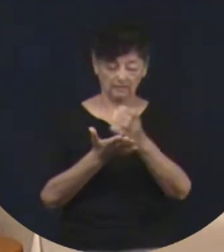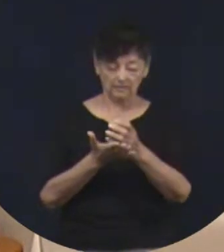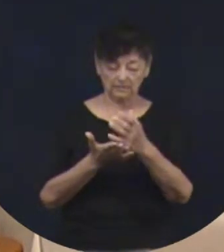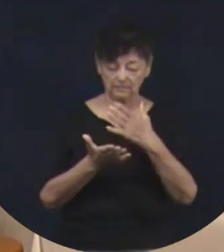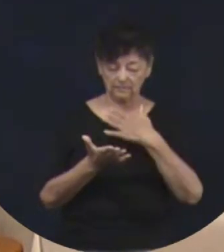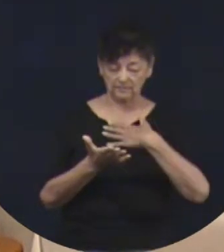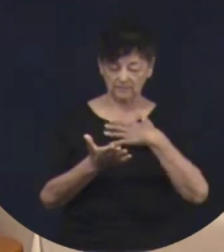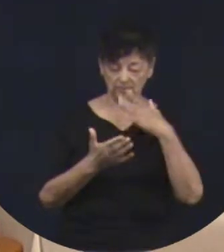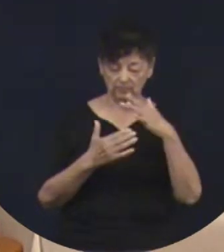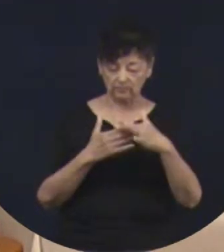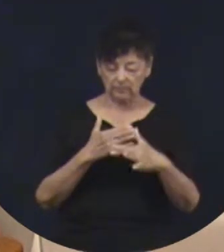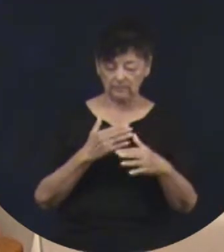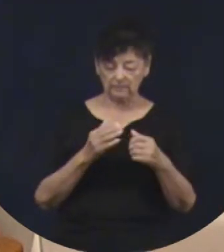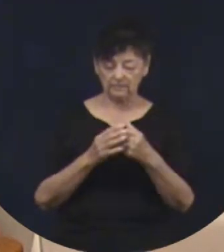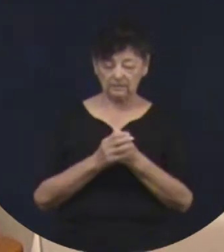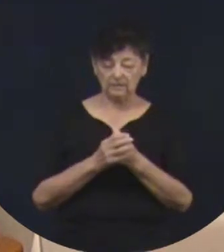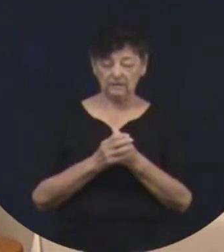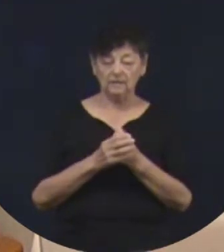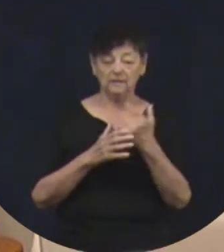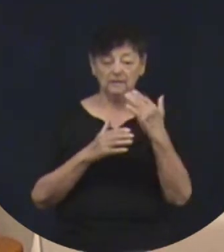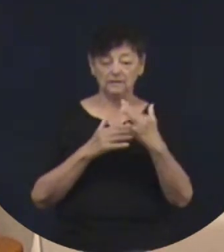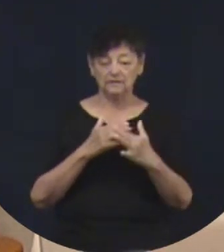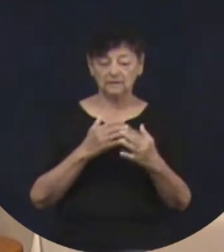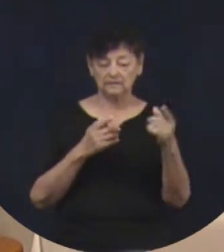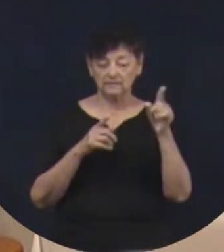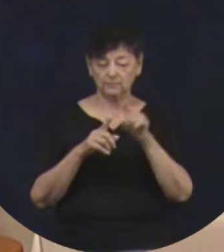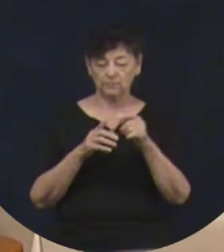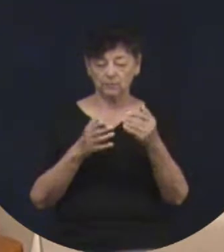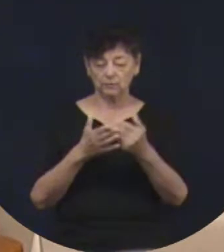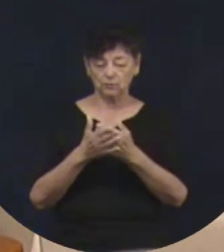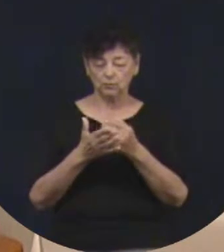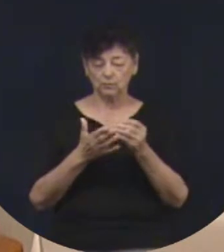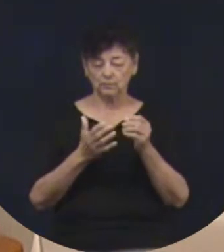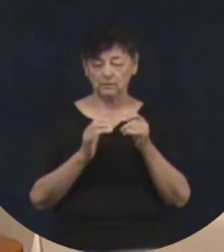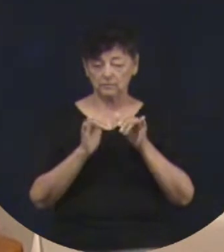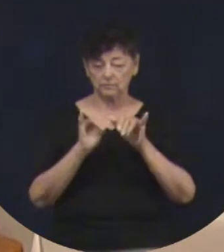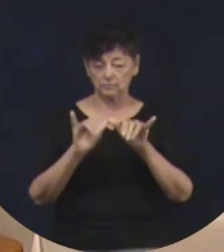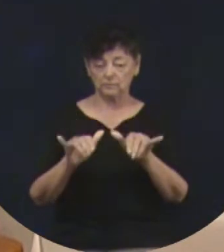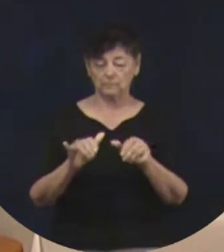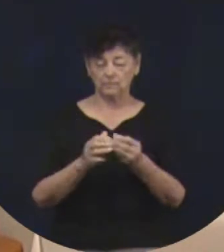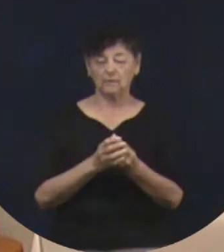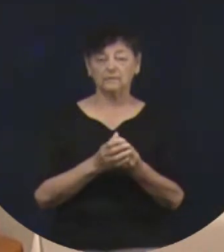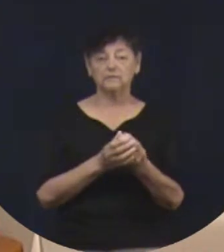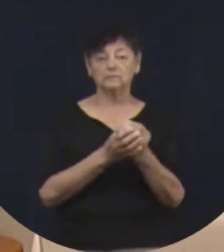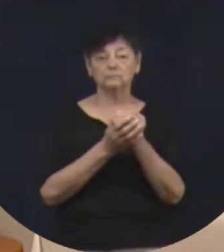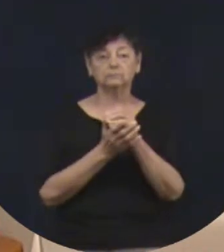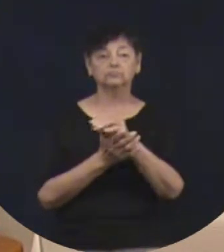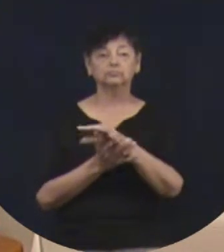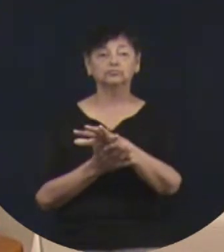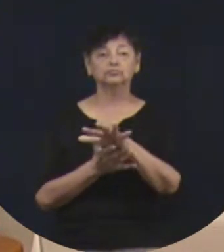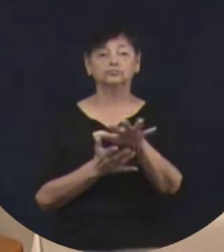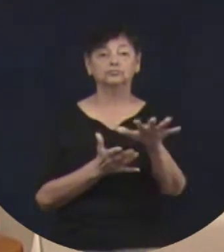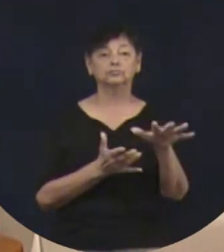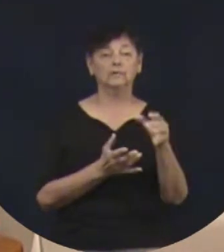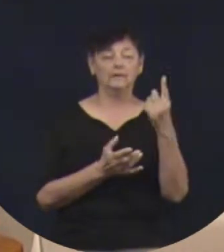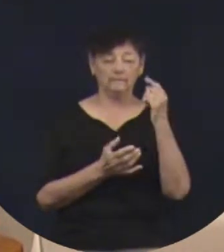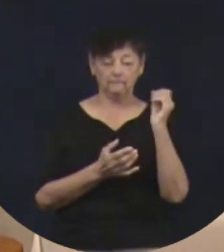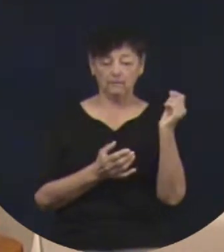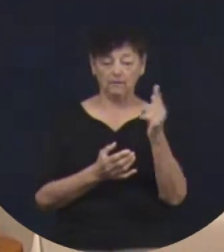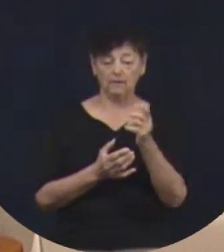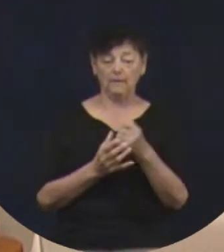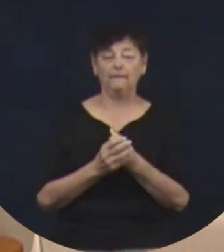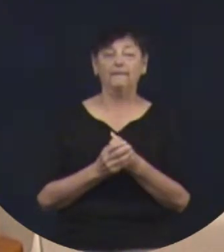cáliz de mi sangre, sangre de alianza nueva eterna, que será derramada por